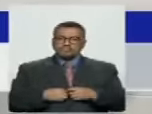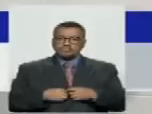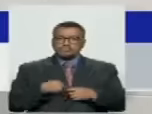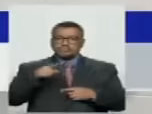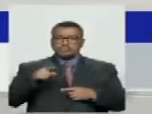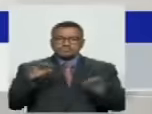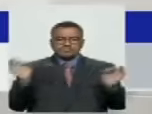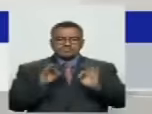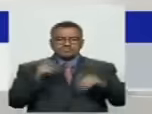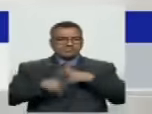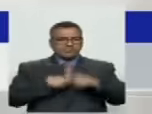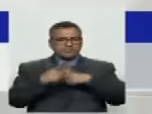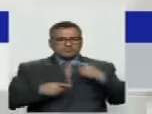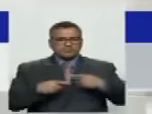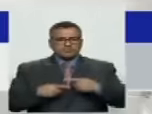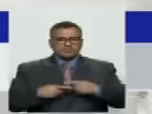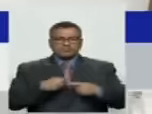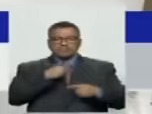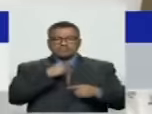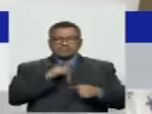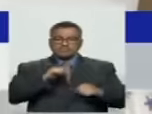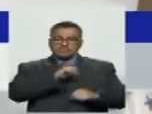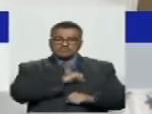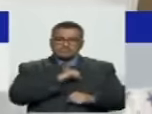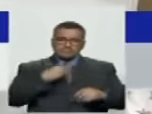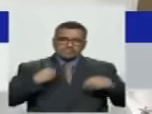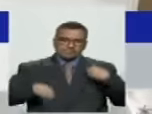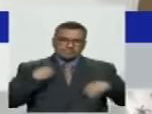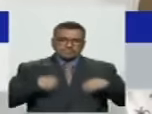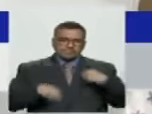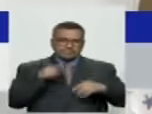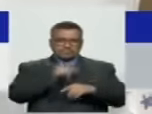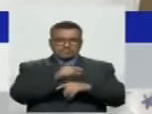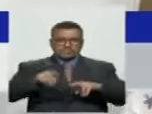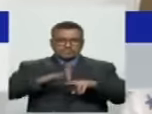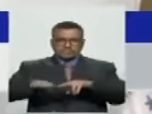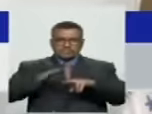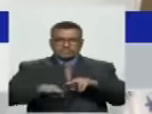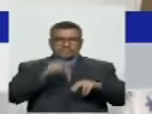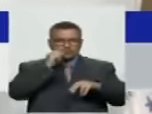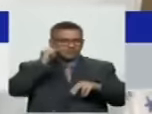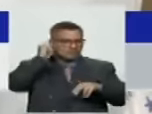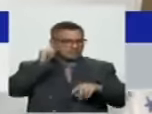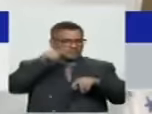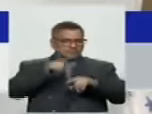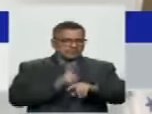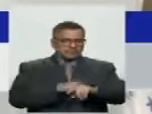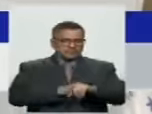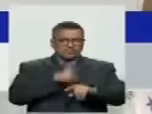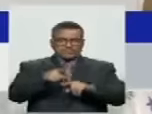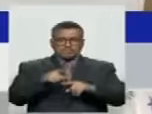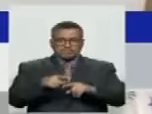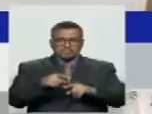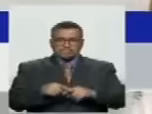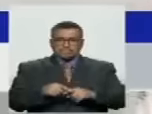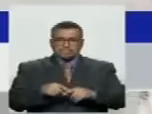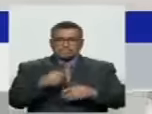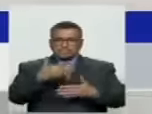Pero a nadie le produce angustia que hay personas, niños y niñas en este momento,